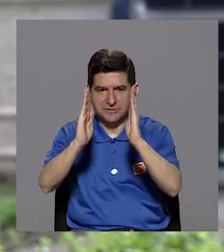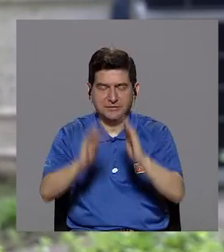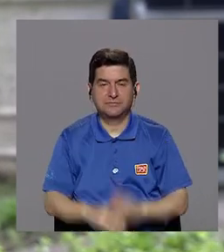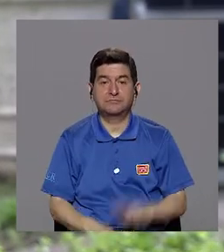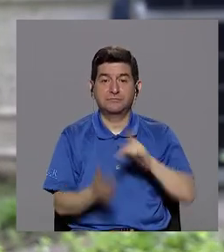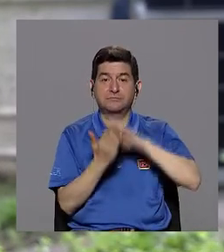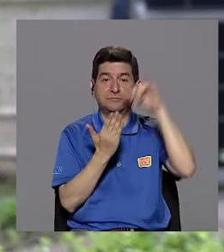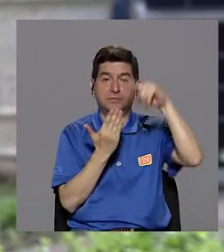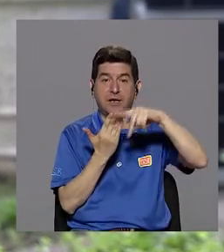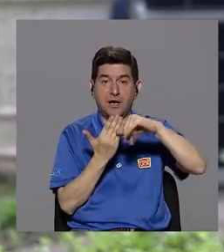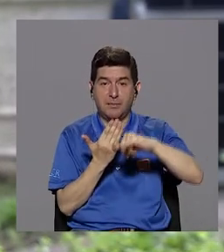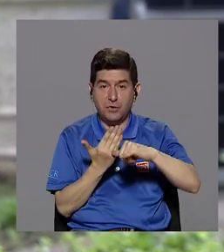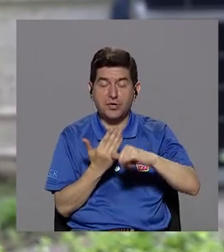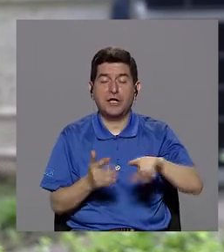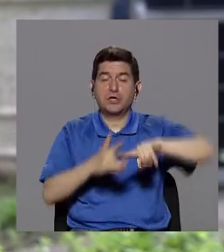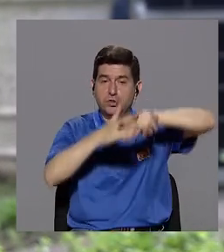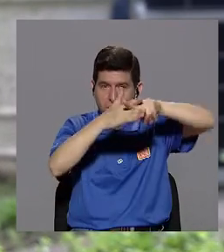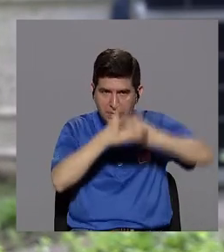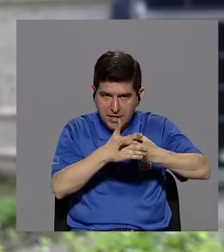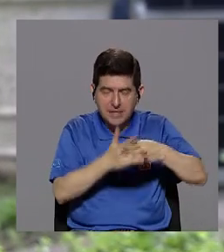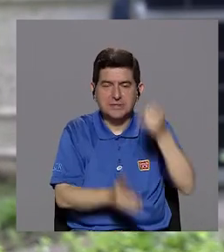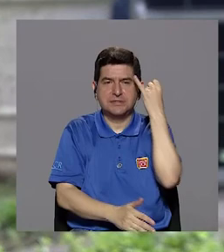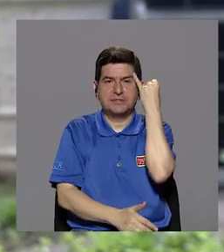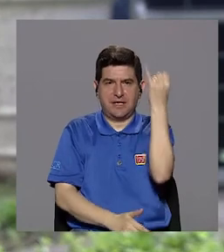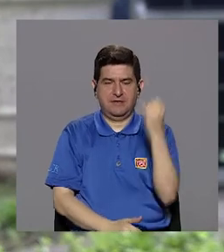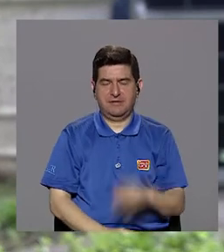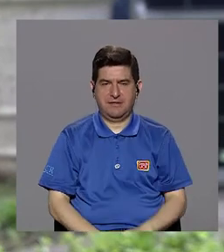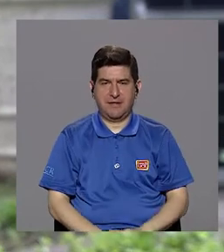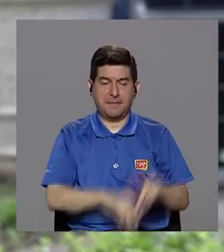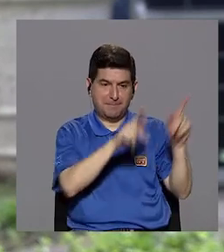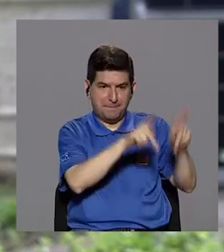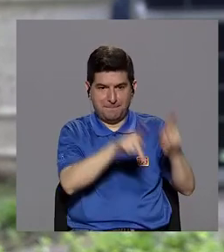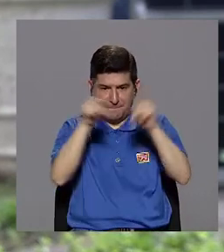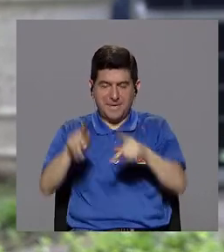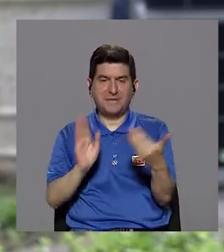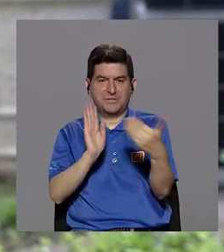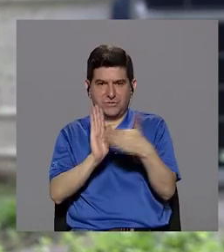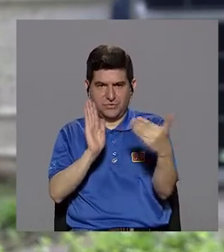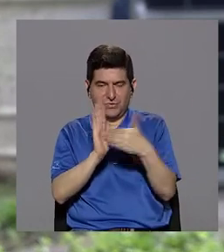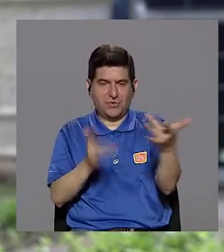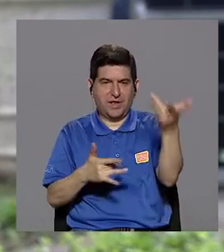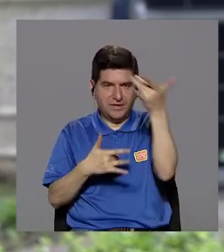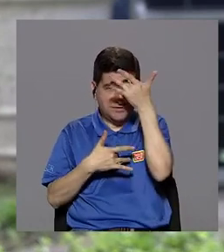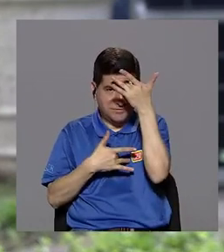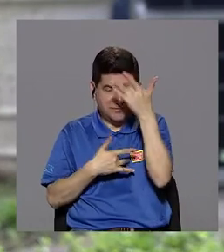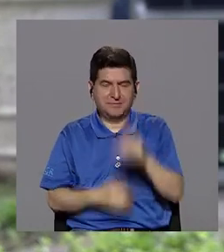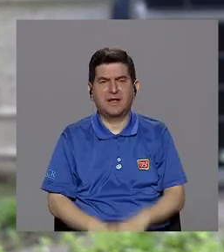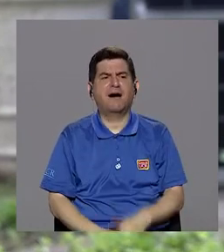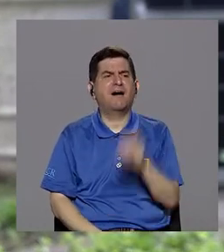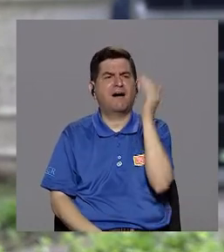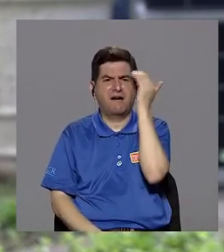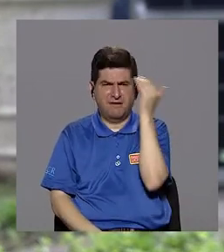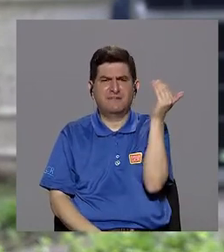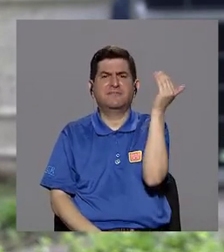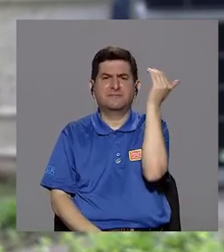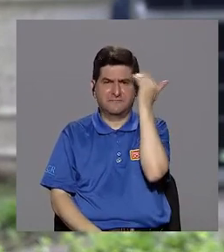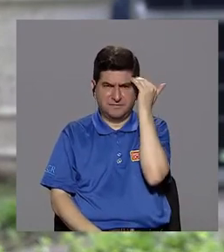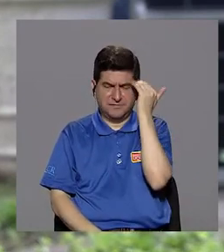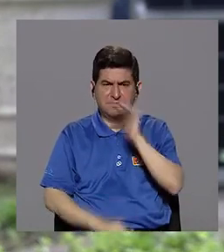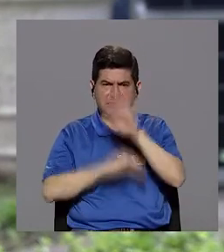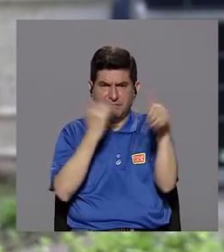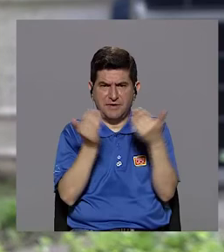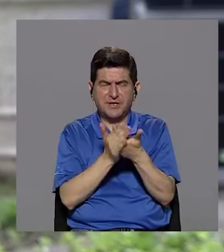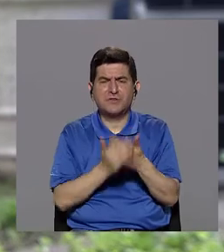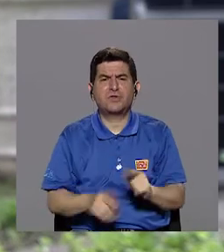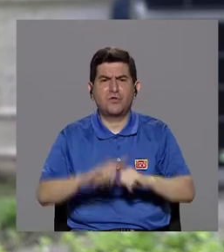el proyecto nace como una iniciativa para que las personas afectadas por esta enfermedad conozcan todos los ejes